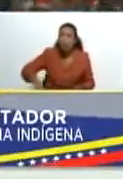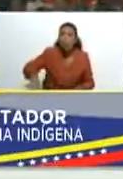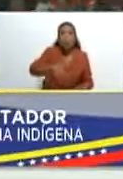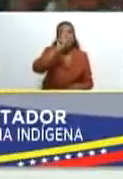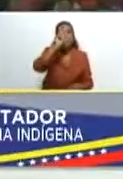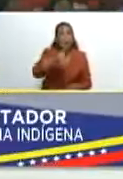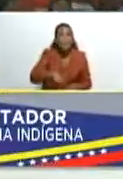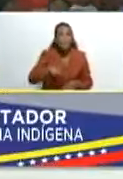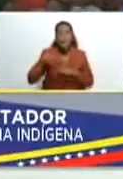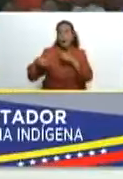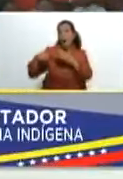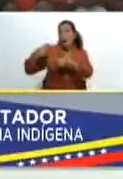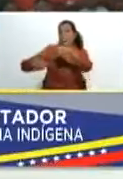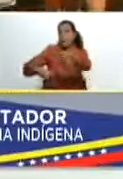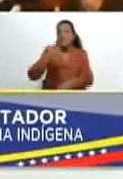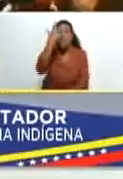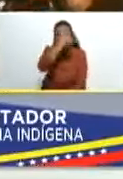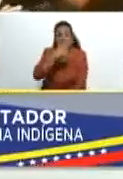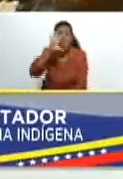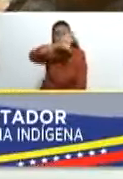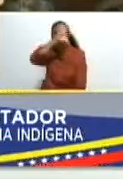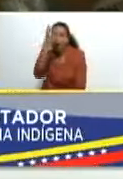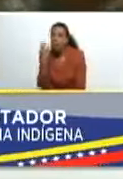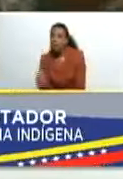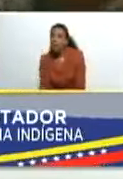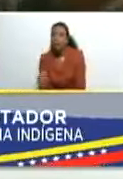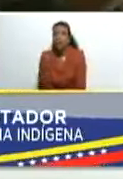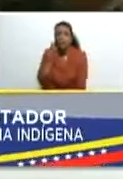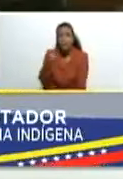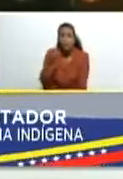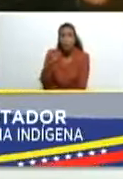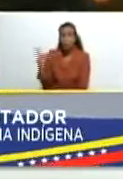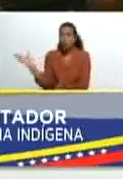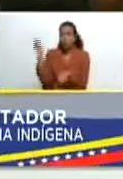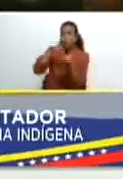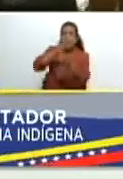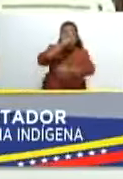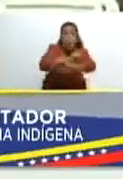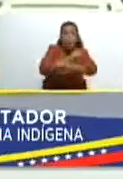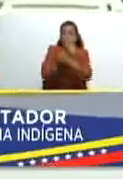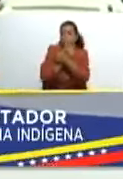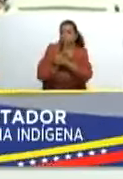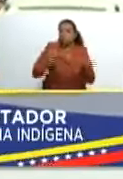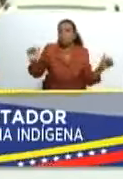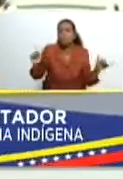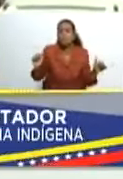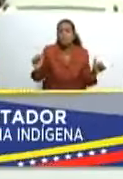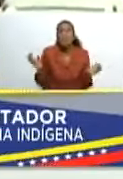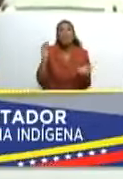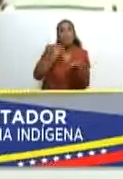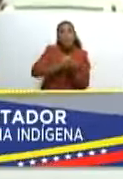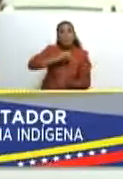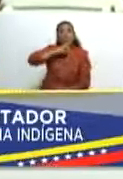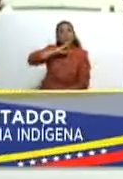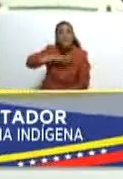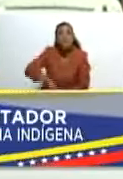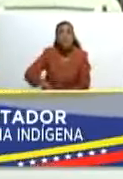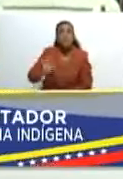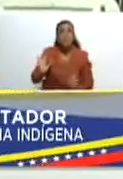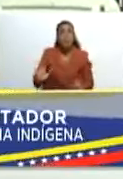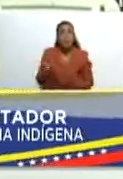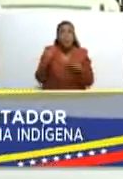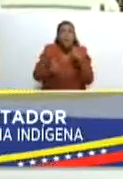también de afrodescendientes, defendiendo también nuestro territorio, defendiendo nuestra patria. Es decir, se vuelve a repetir la historia, esta